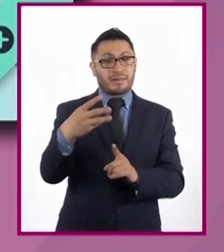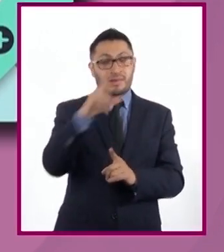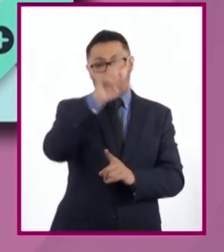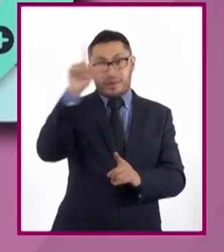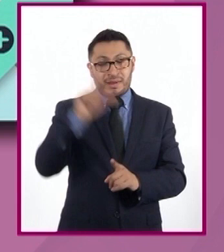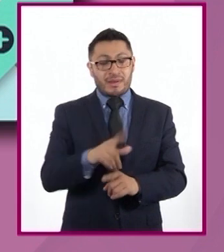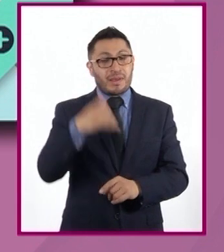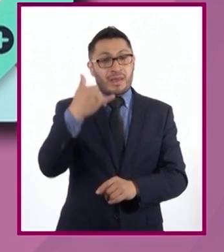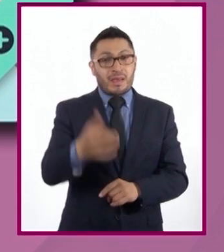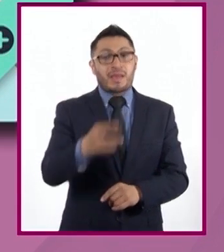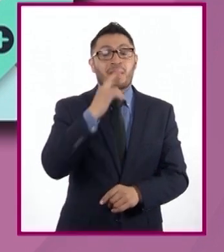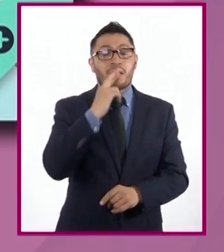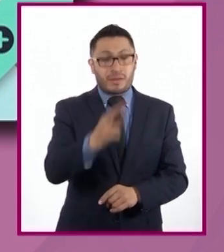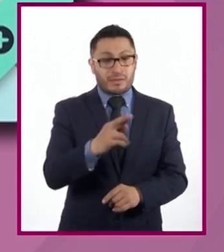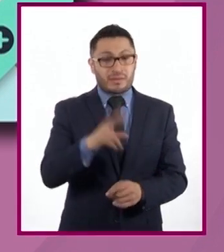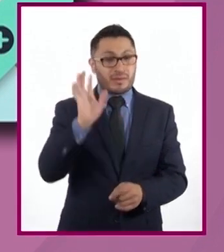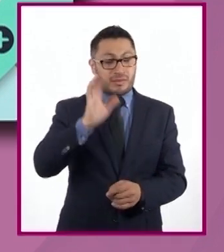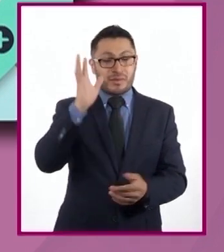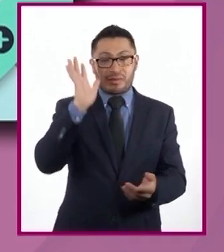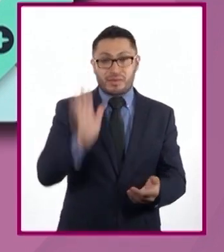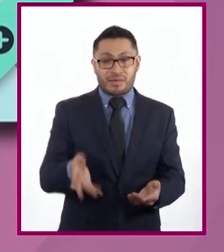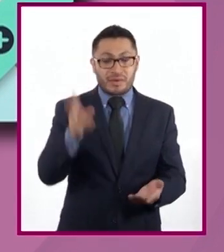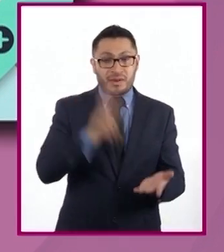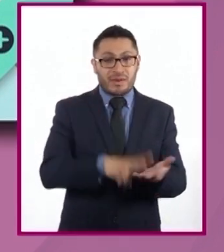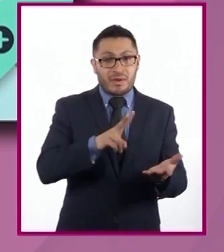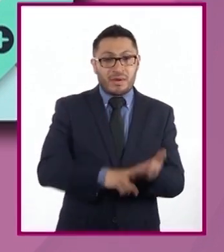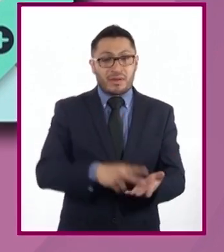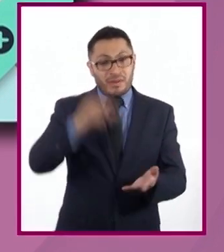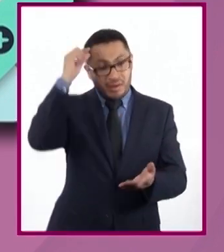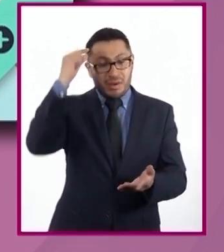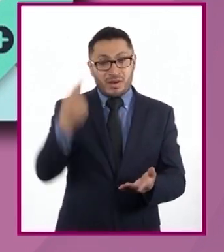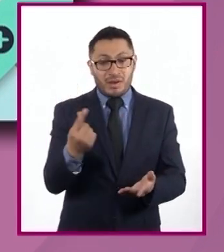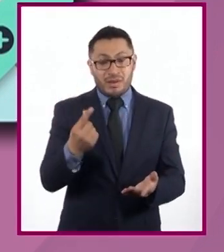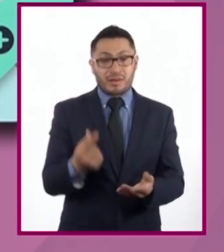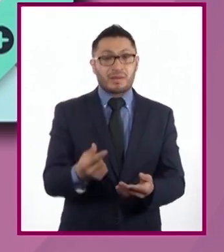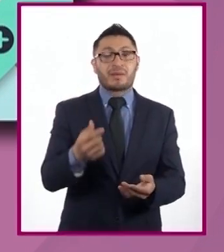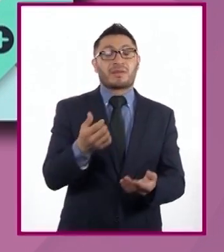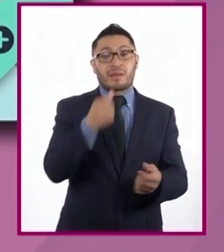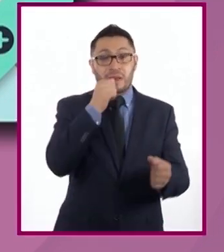valor de la literal. Sustitúyanla en cada una de las expresiones